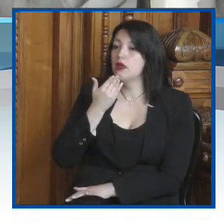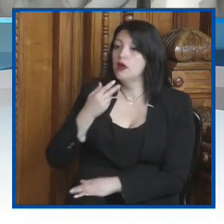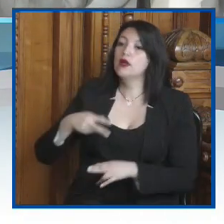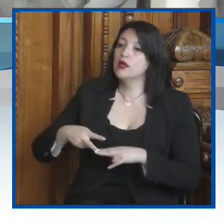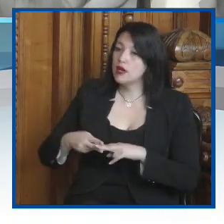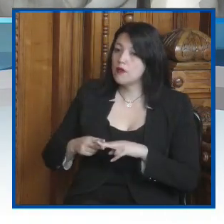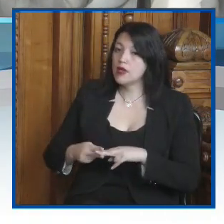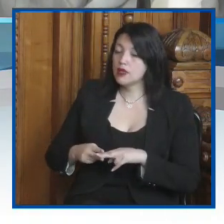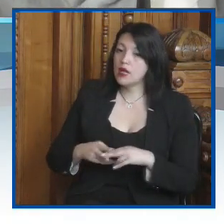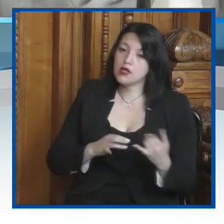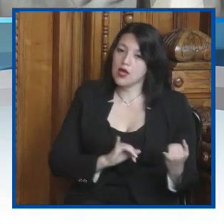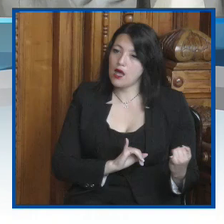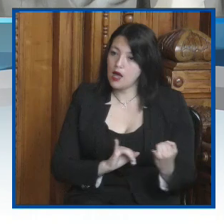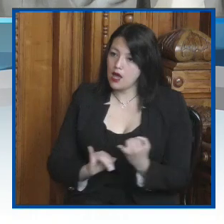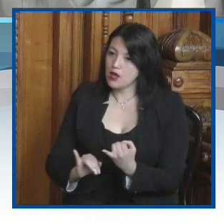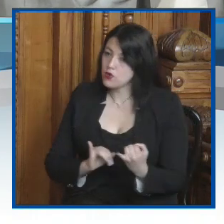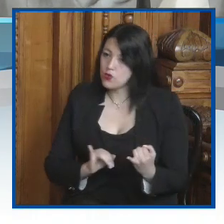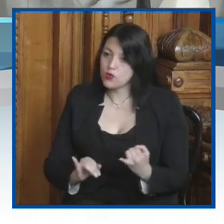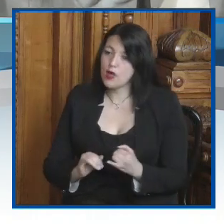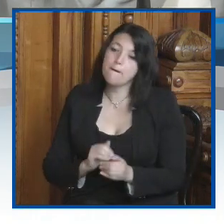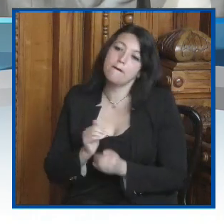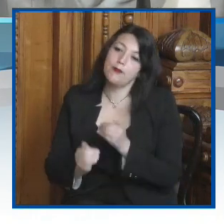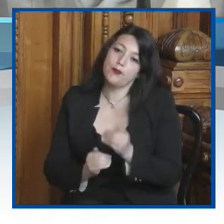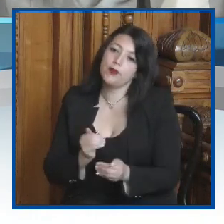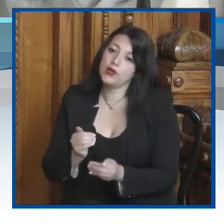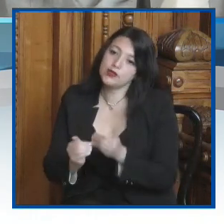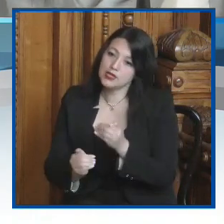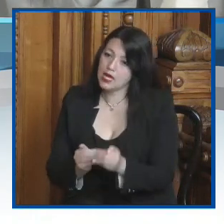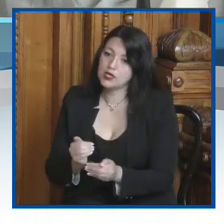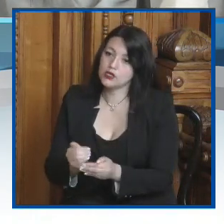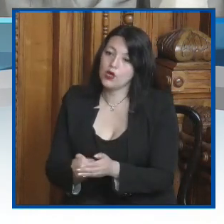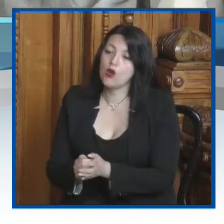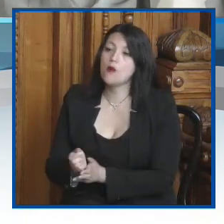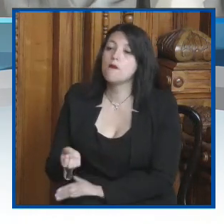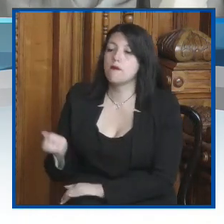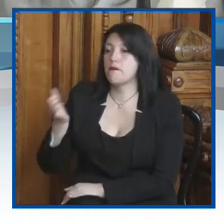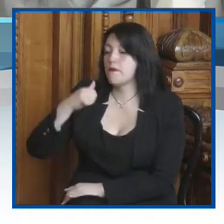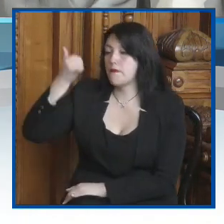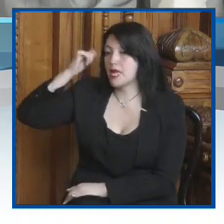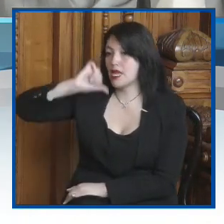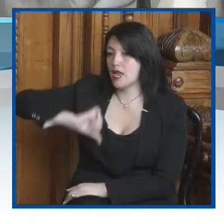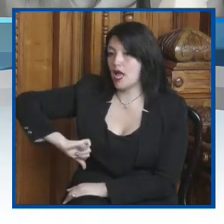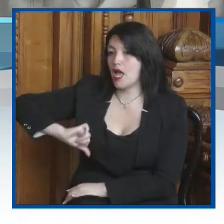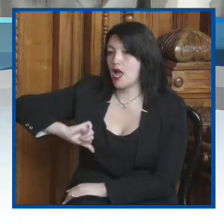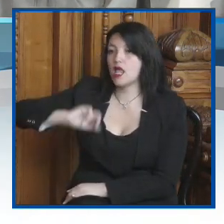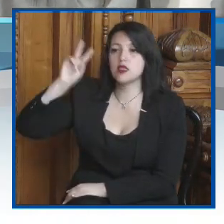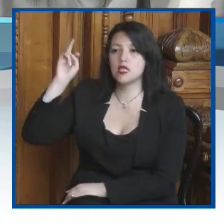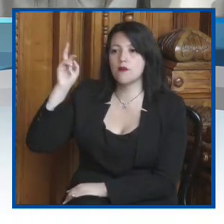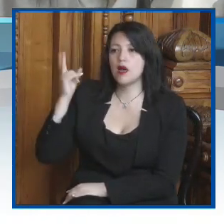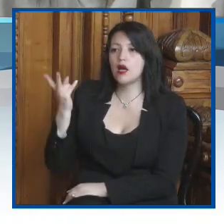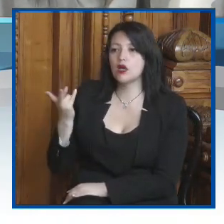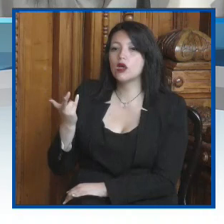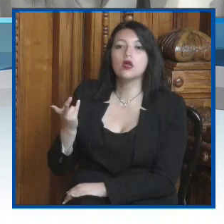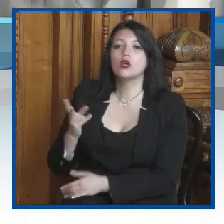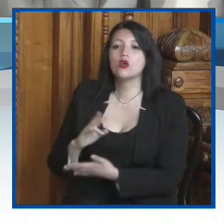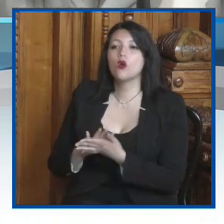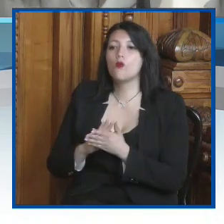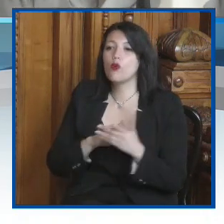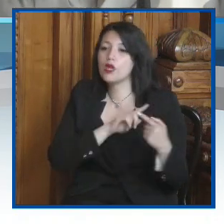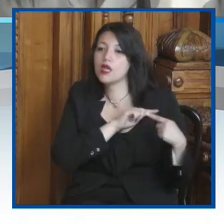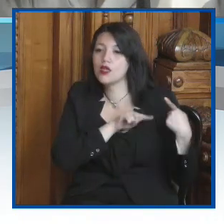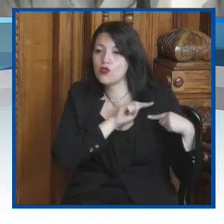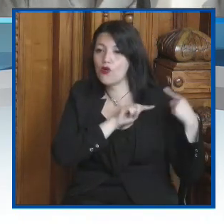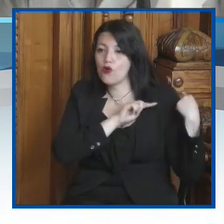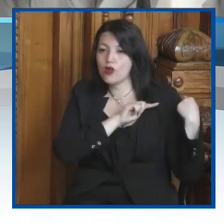que ayuda a comprender un proceso penal, por ejemplo, un proceso contravencional, en casos concretos, con historias concretas de